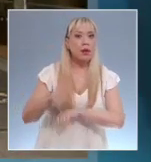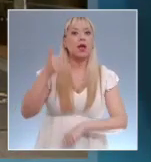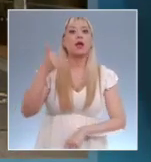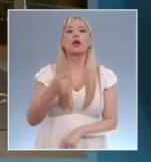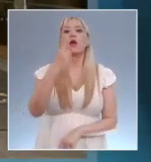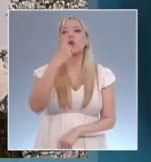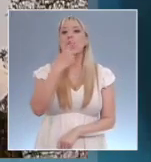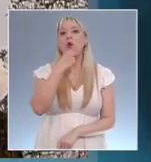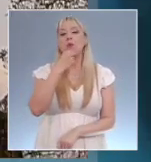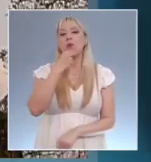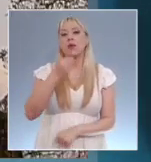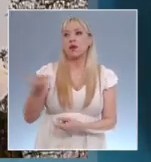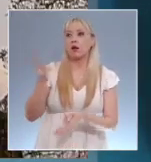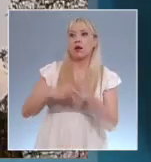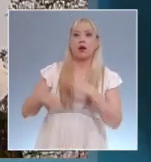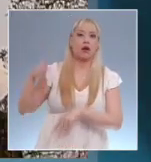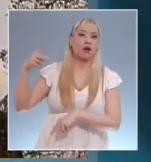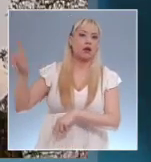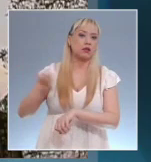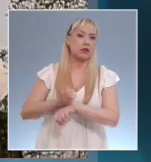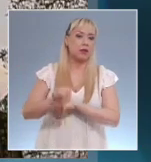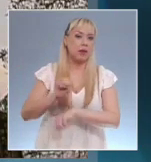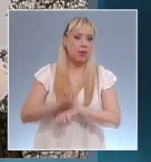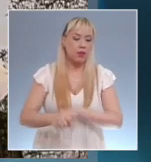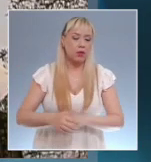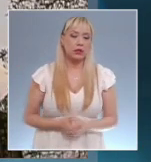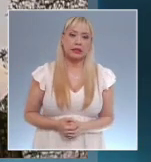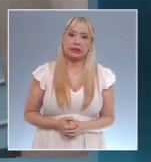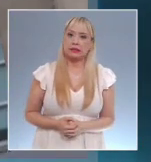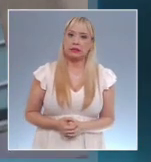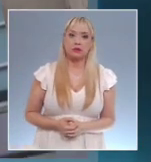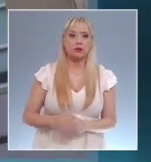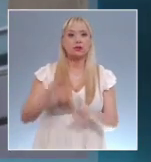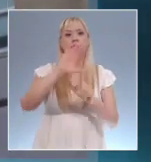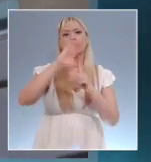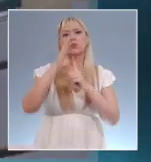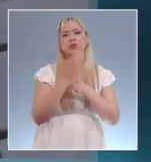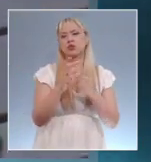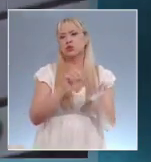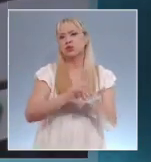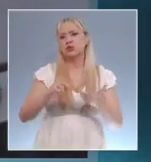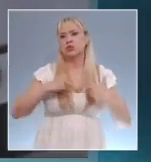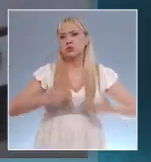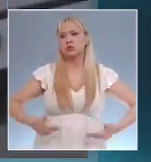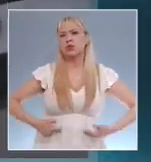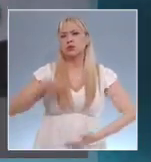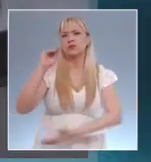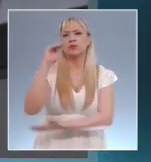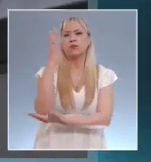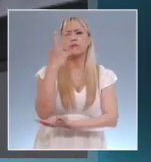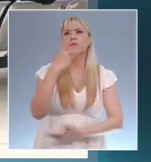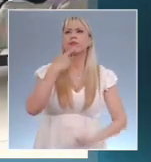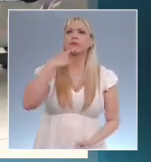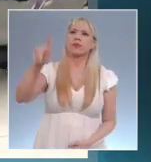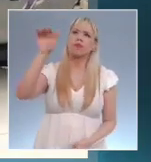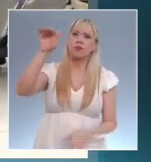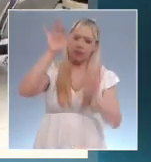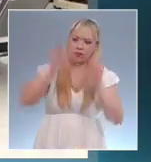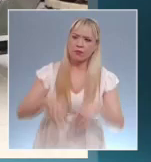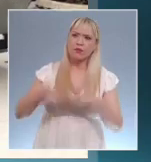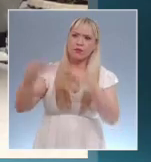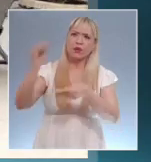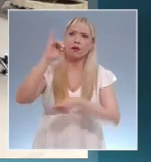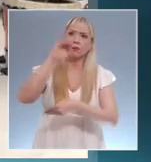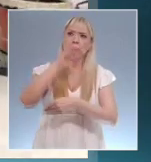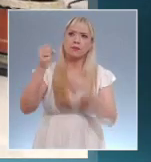Derechos Humanos emitió una recomendación al IMSS por el fallecimiento de una persona en el Hospital General número 6 en Nuevo León, que no fue